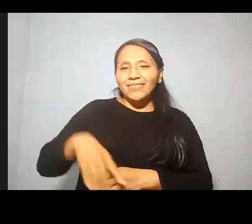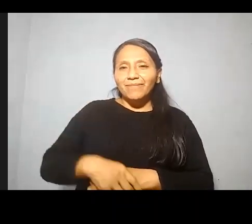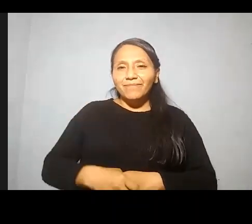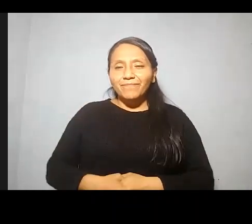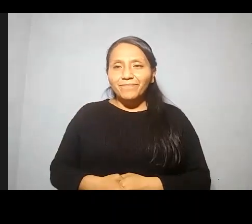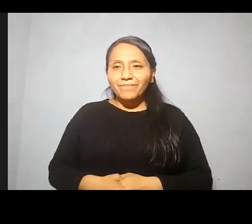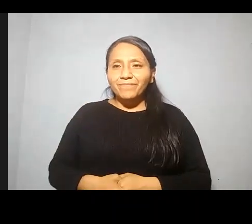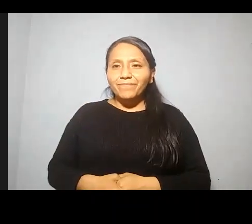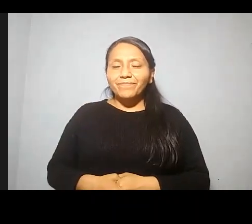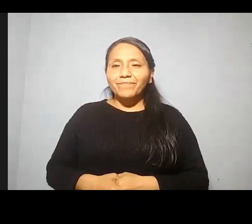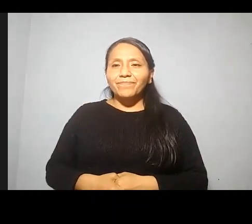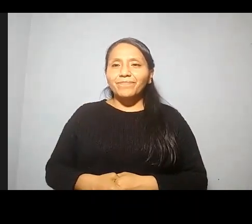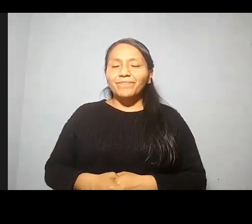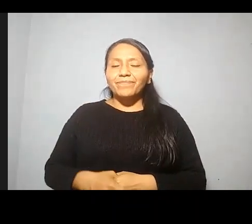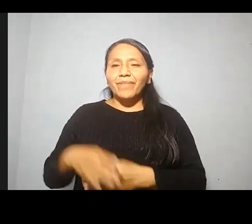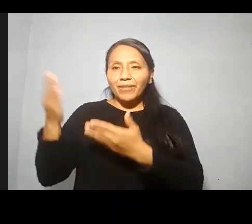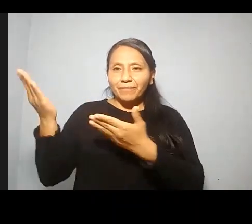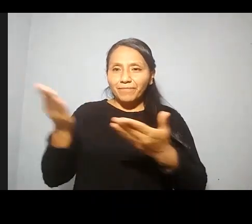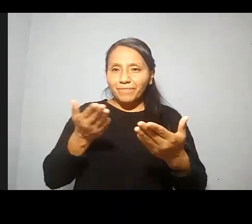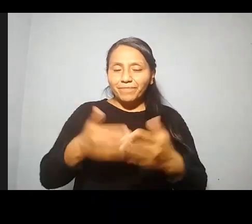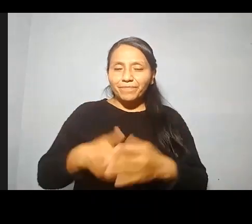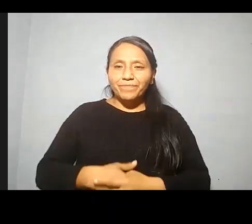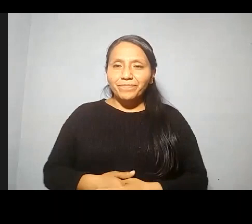Adelante, por favor.